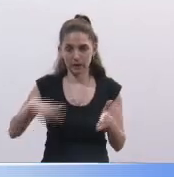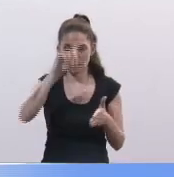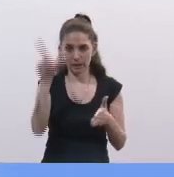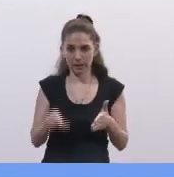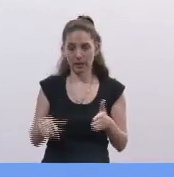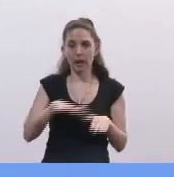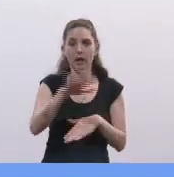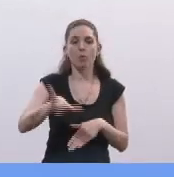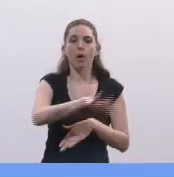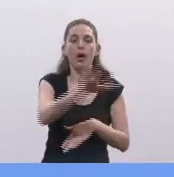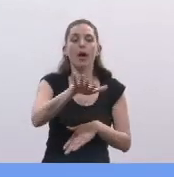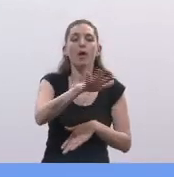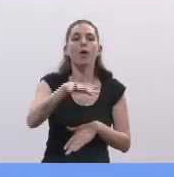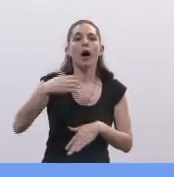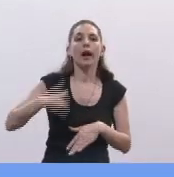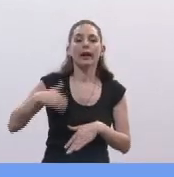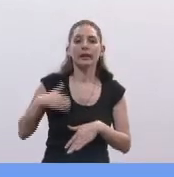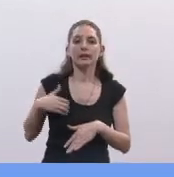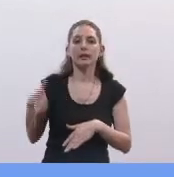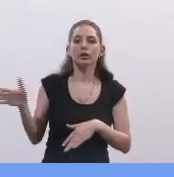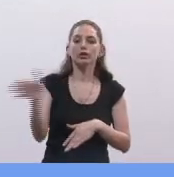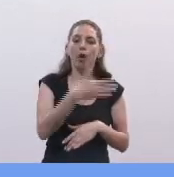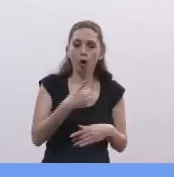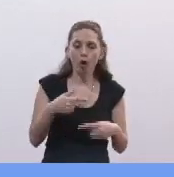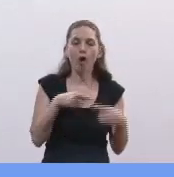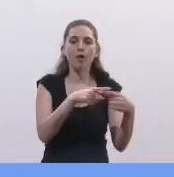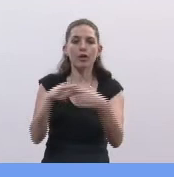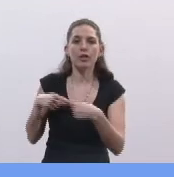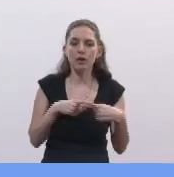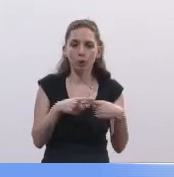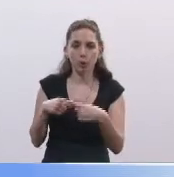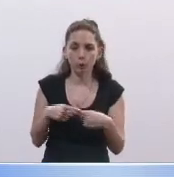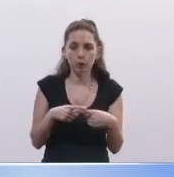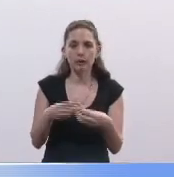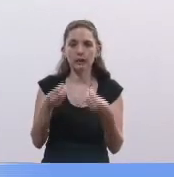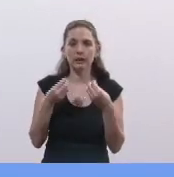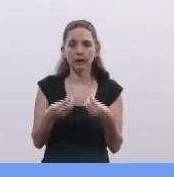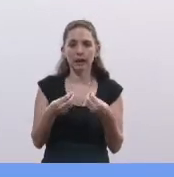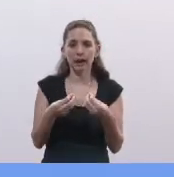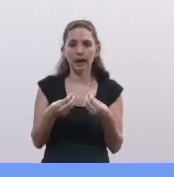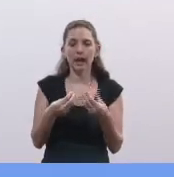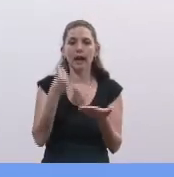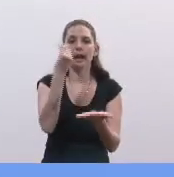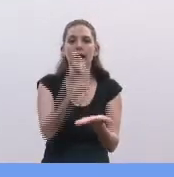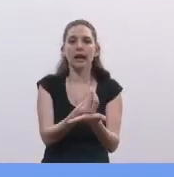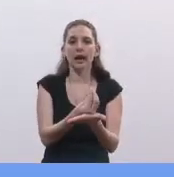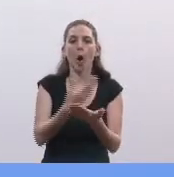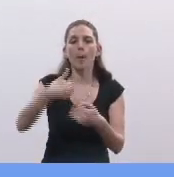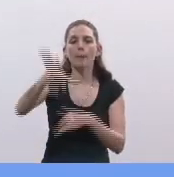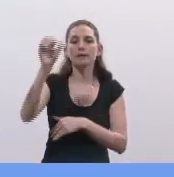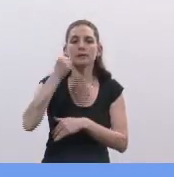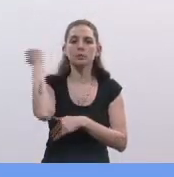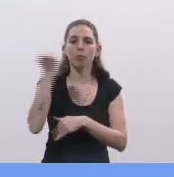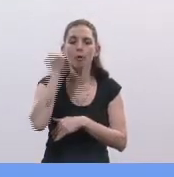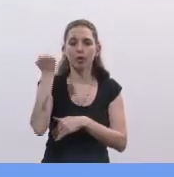República y el pueblo argentino y los medios de difusión vamos a discutir el cargo más